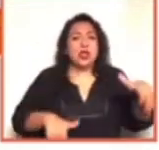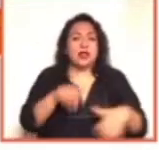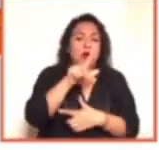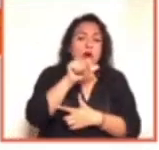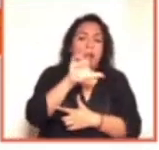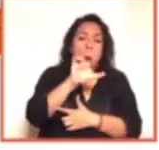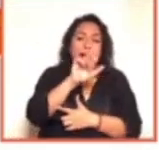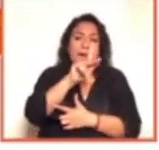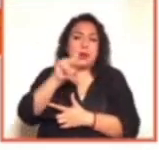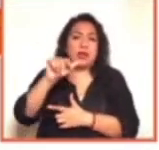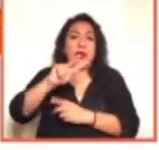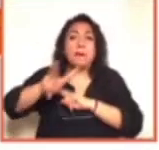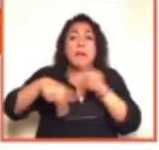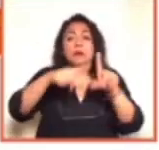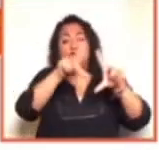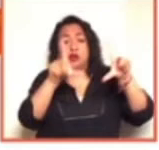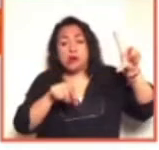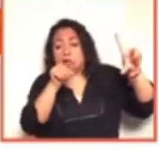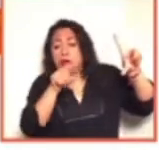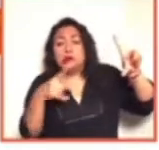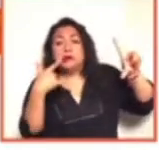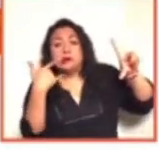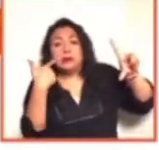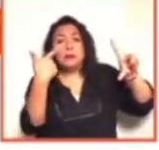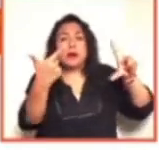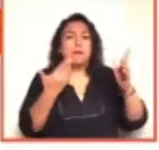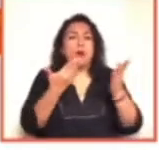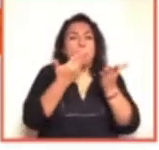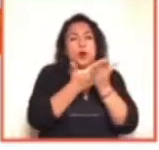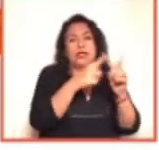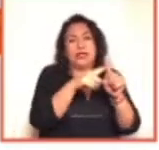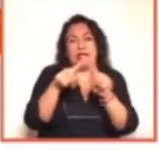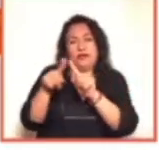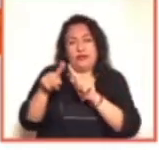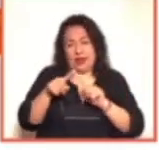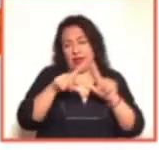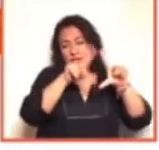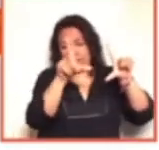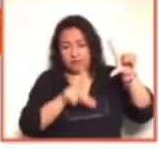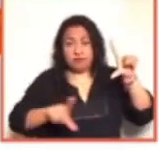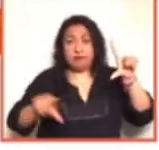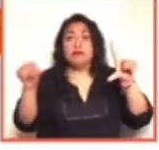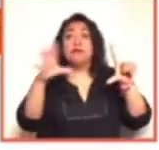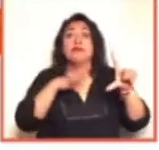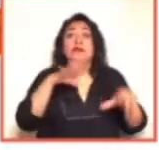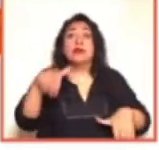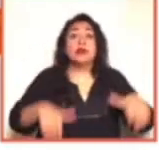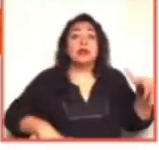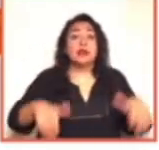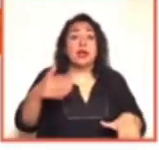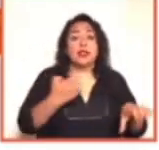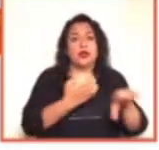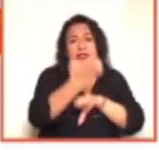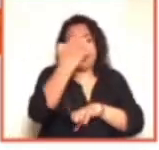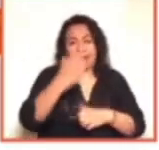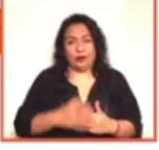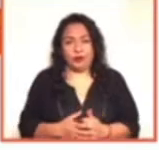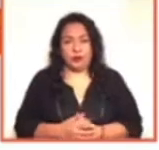por la República Mexicana para conocer las distintas propuestas escénicas del país con el ciclo Teatro de los Estados.